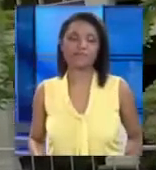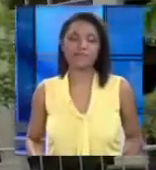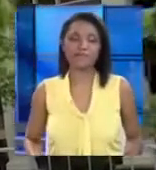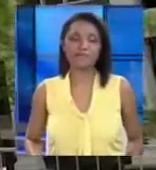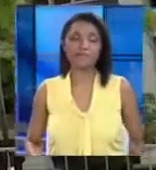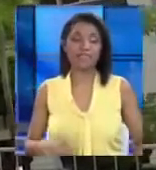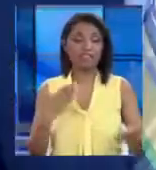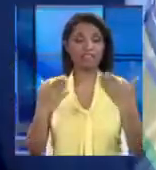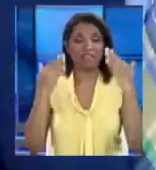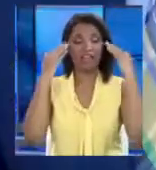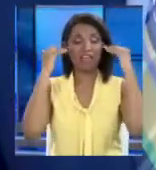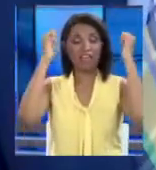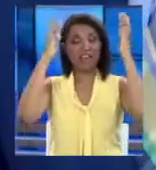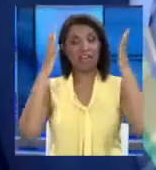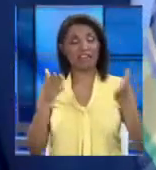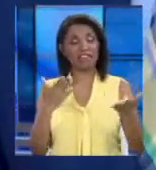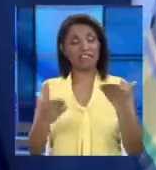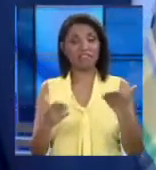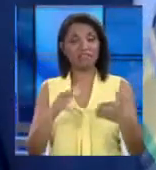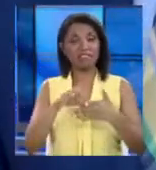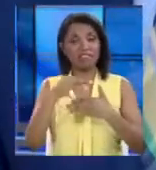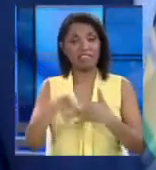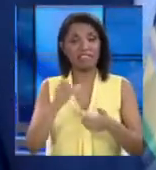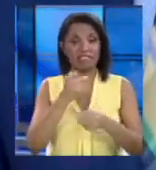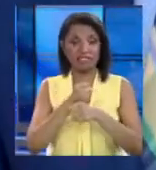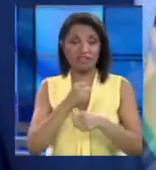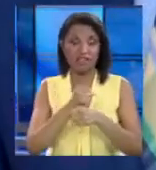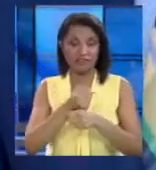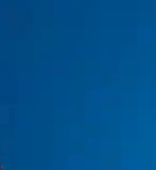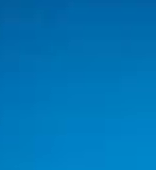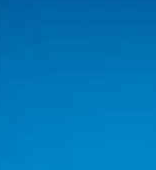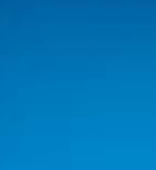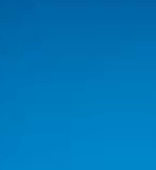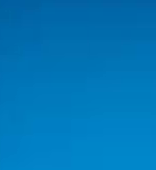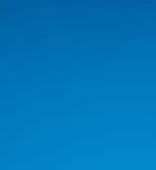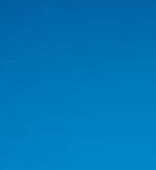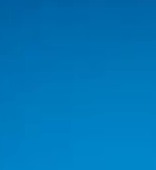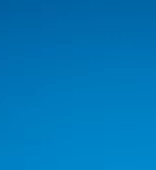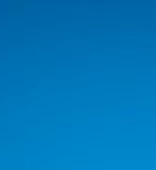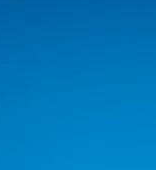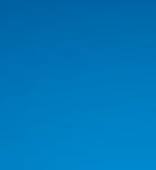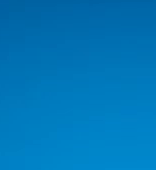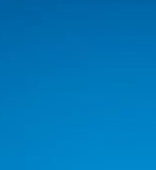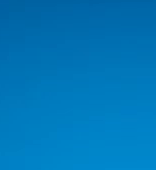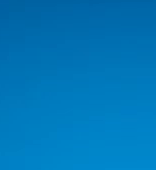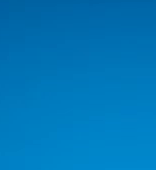alcalde capitalino José Luis Fábrega. Elizabeth González, TVN Noticias.